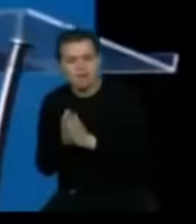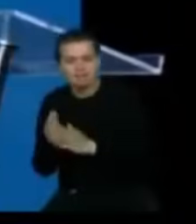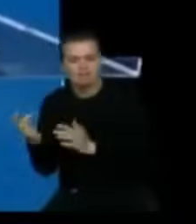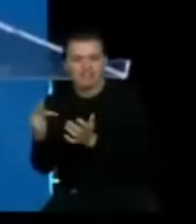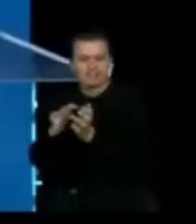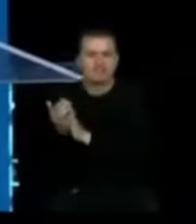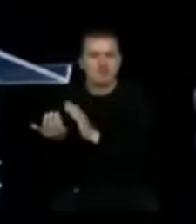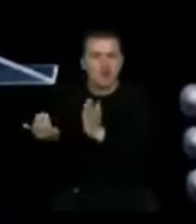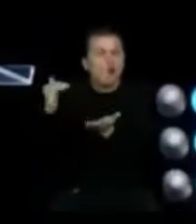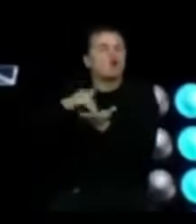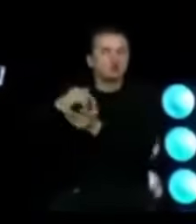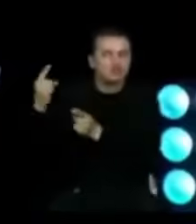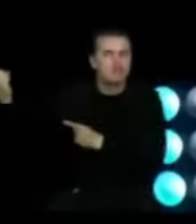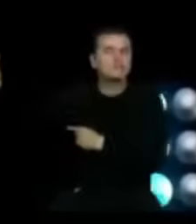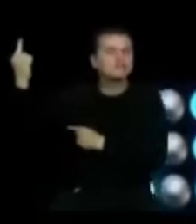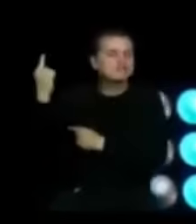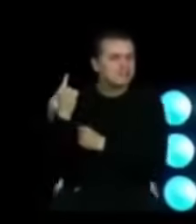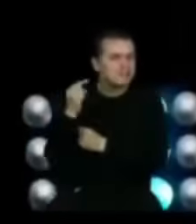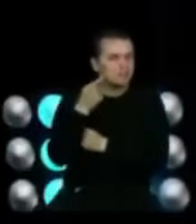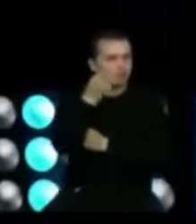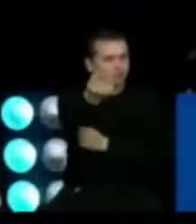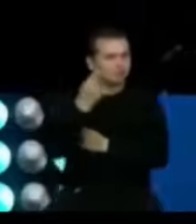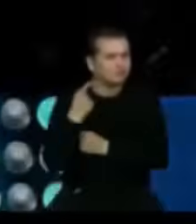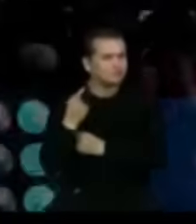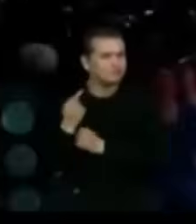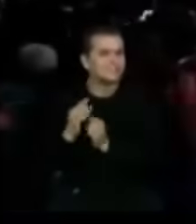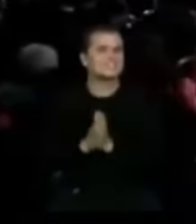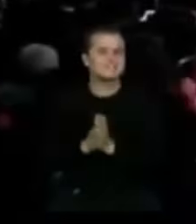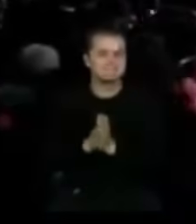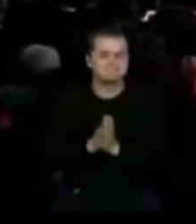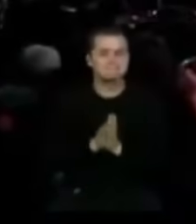vuelve muy pronto por ti y por mí.